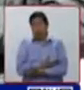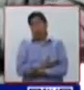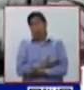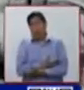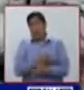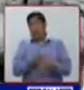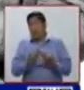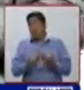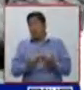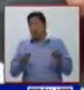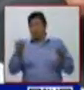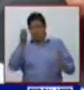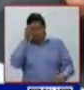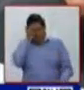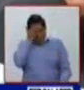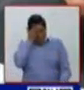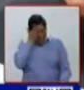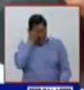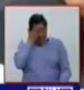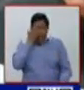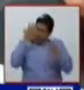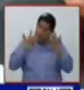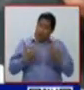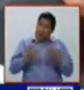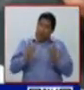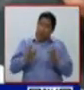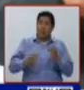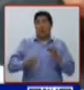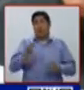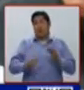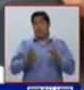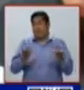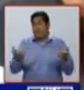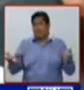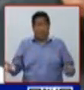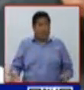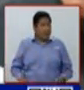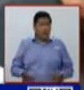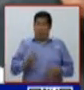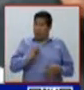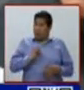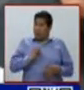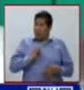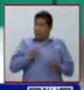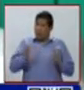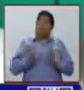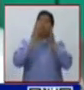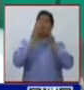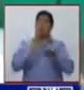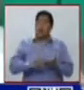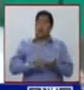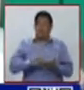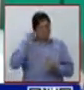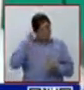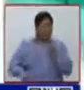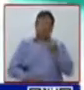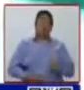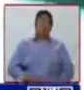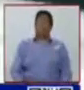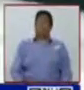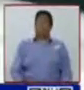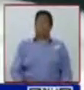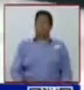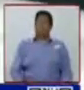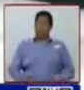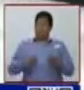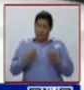vano están calumniando, pero... Lamentablemente así va a ser la justicia, ¿no? Voy a afrontar esto hasta la última consecuencia. Que